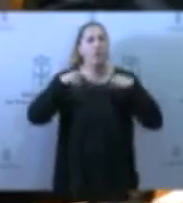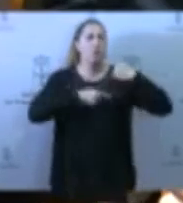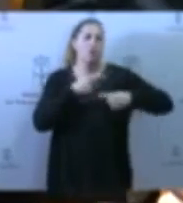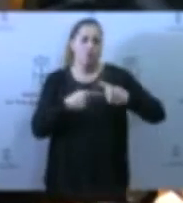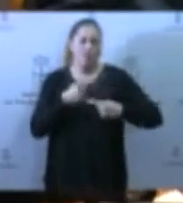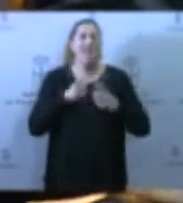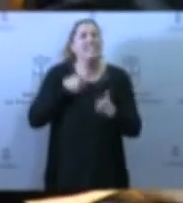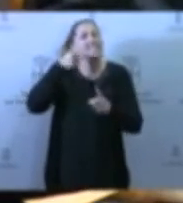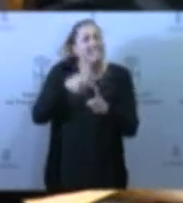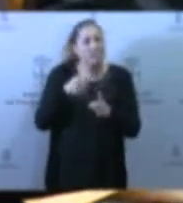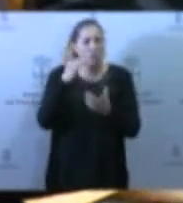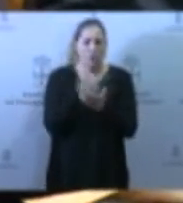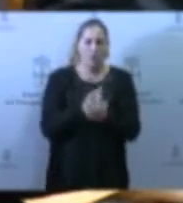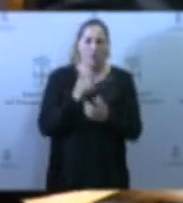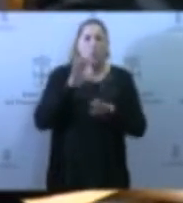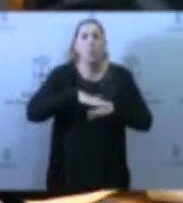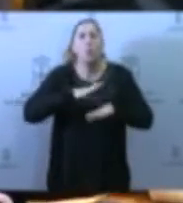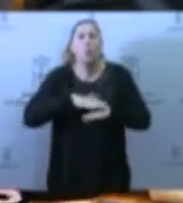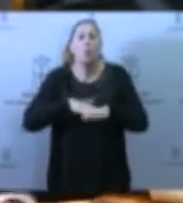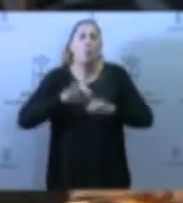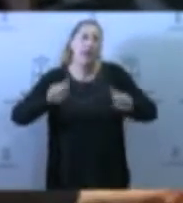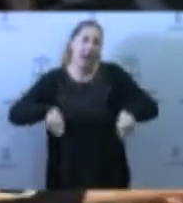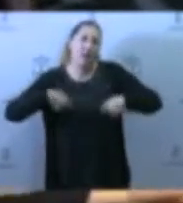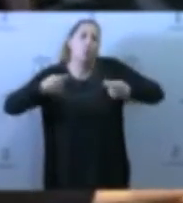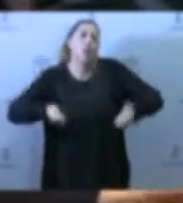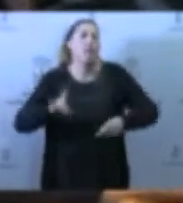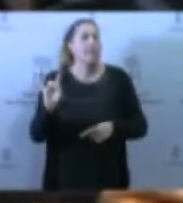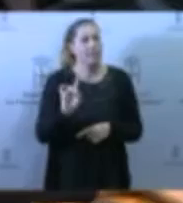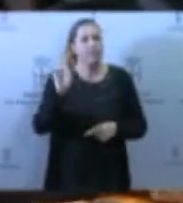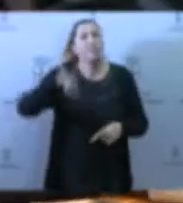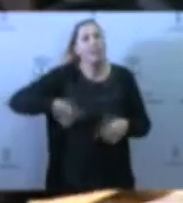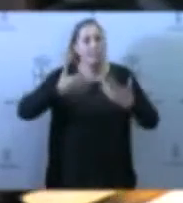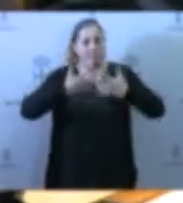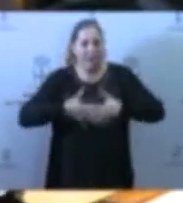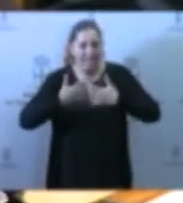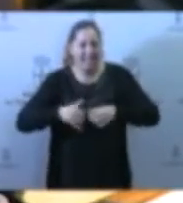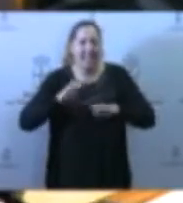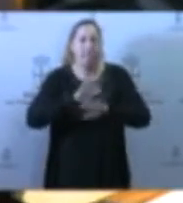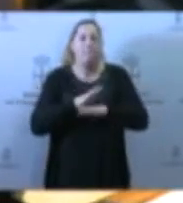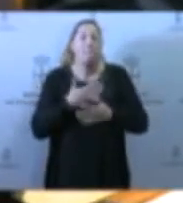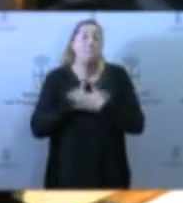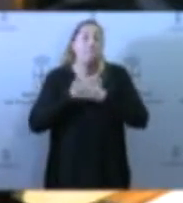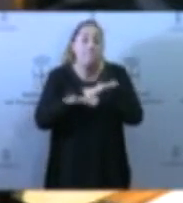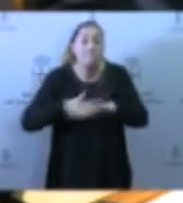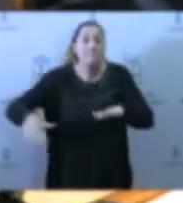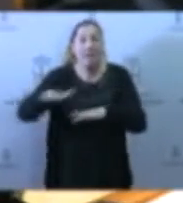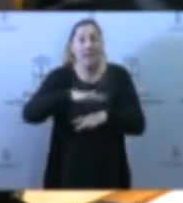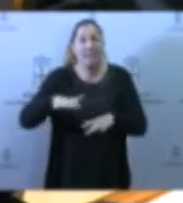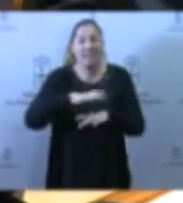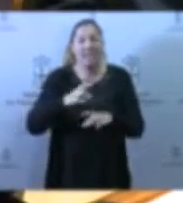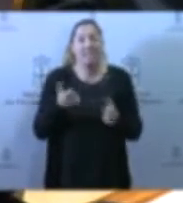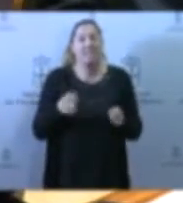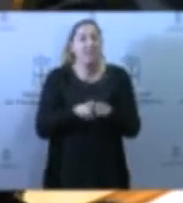insisto, non cabe atribuir únicamente a la actuación de la naturaleza. Maquinaria e parque móvil escasos e obsoletos e personal insuficiente son el reflexo